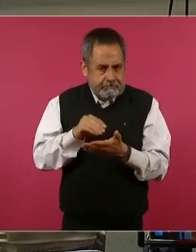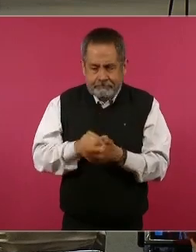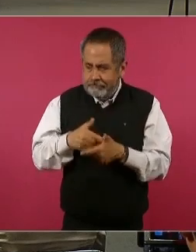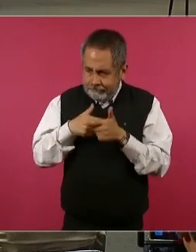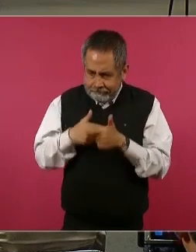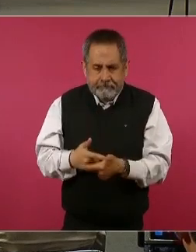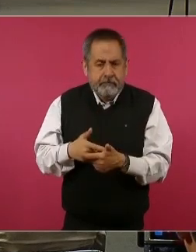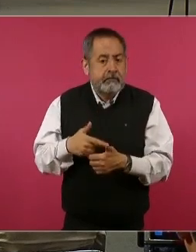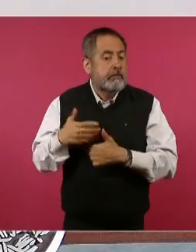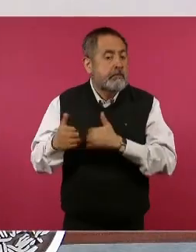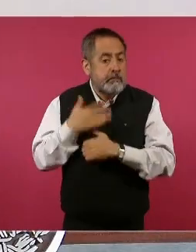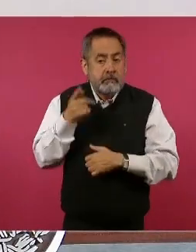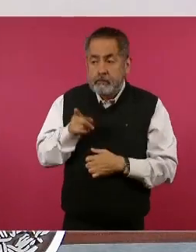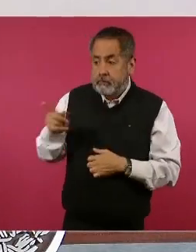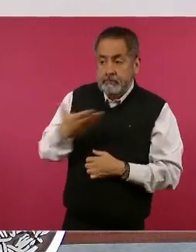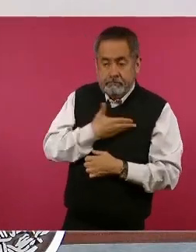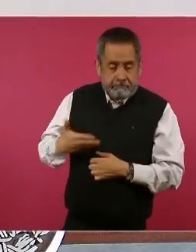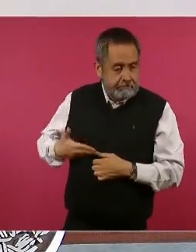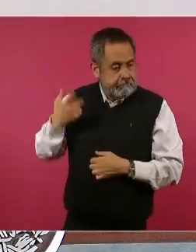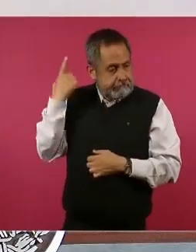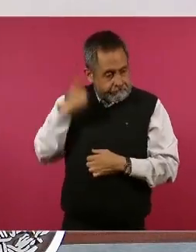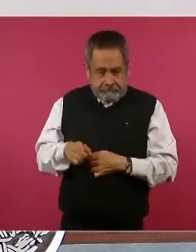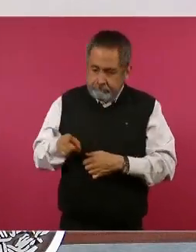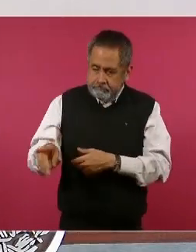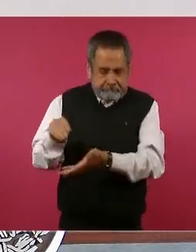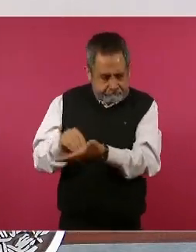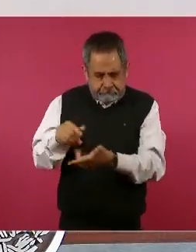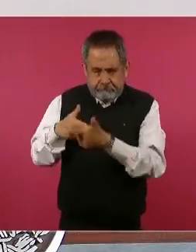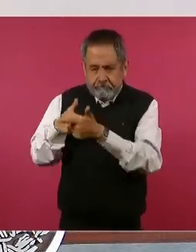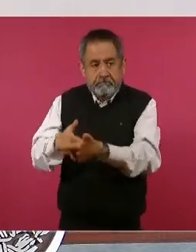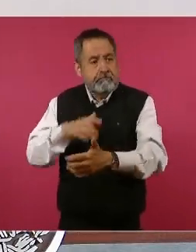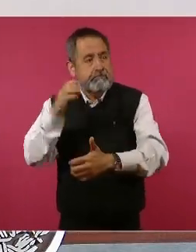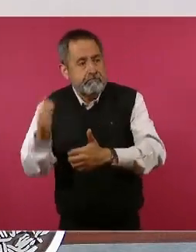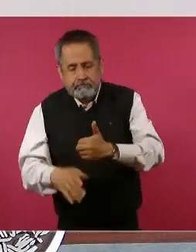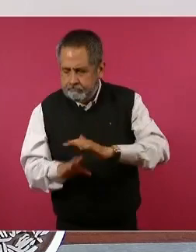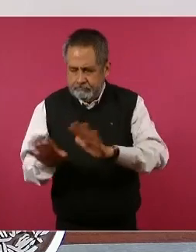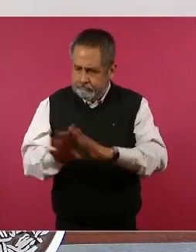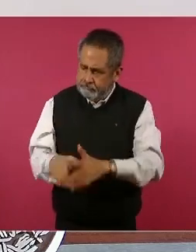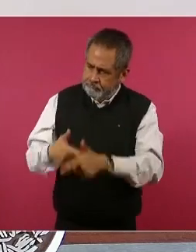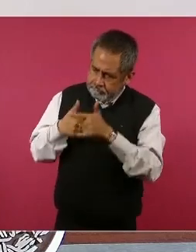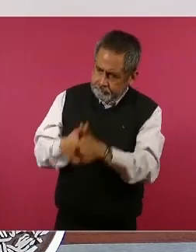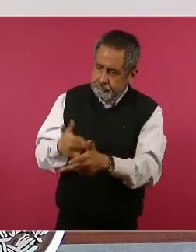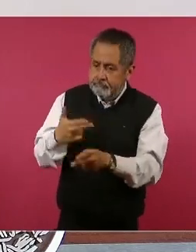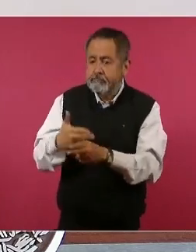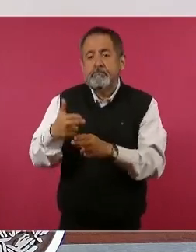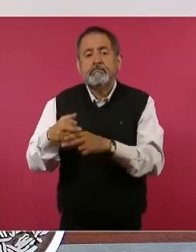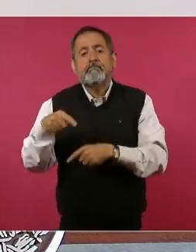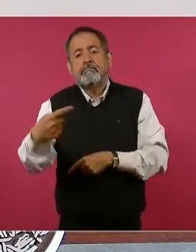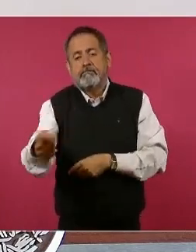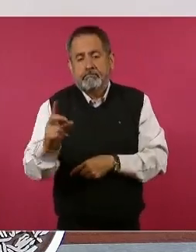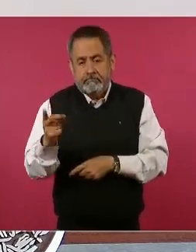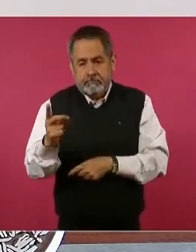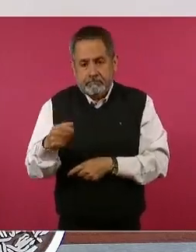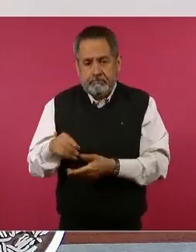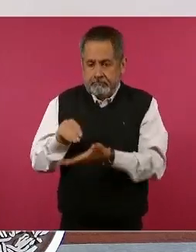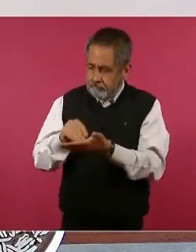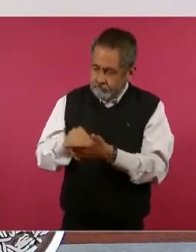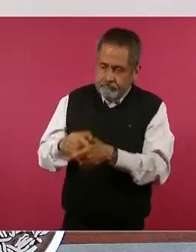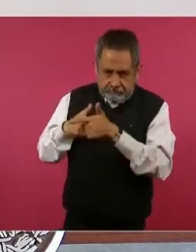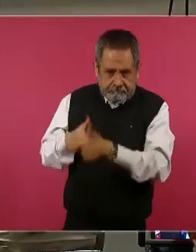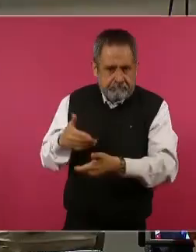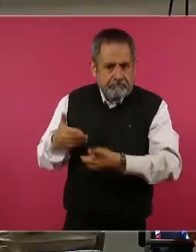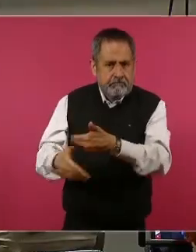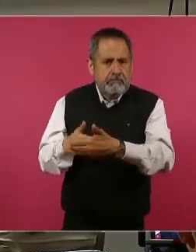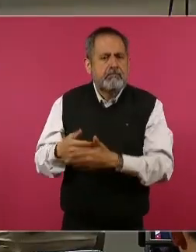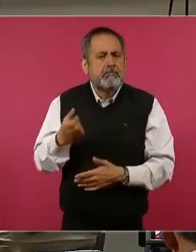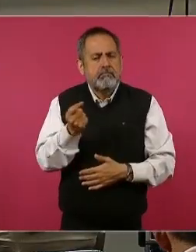trabajando porque el presidente ha dispuesto que mantengan su actividad hasta fin de año. Eso nos va a permitir